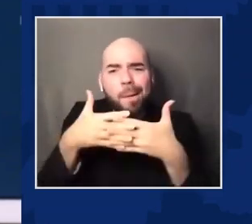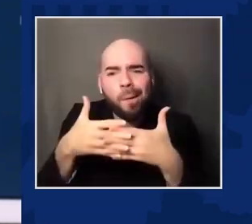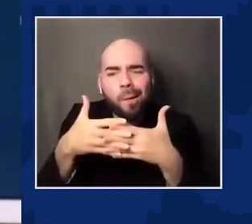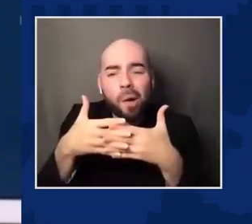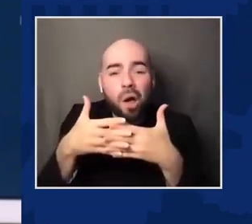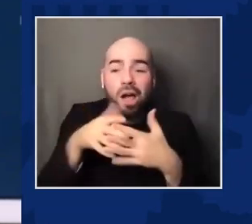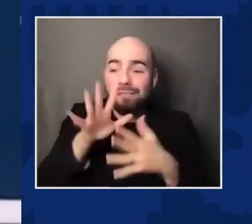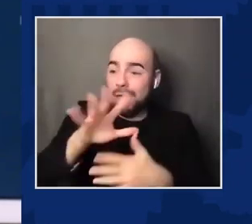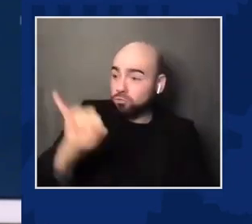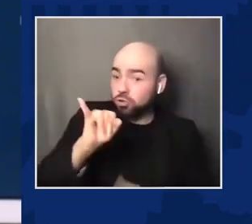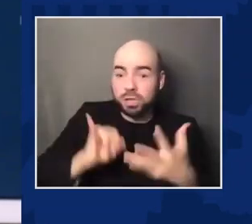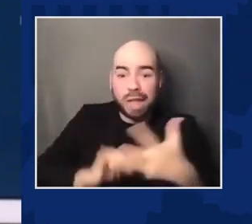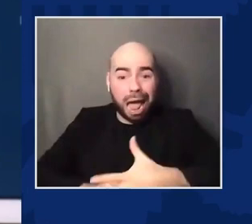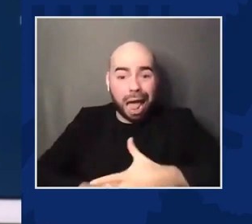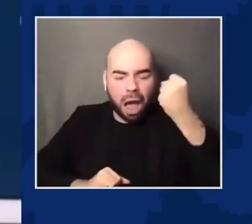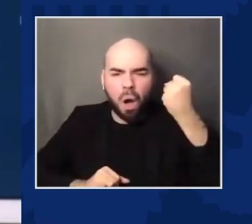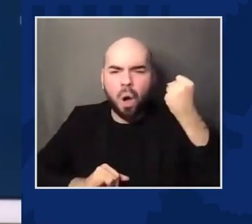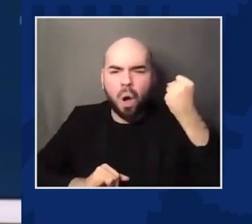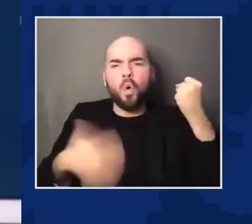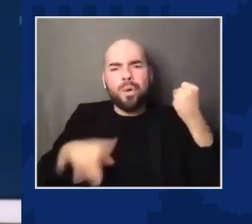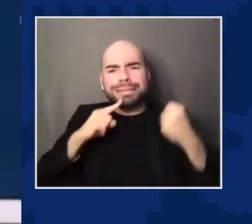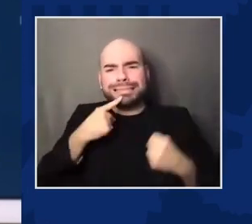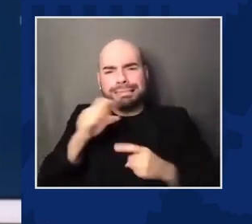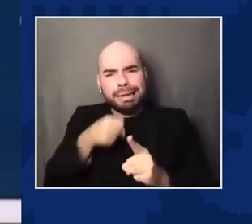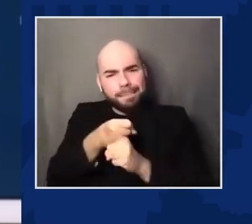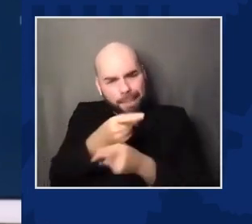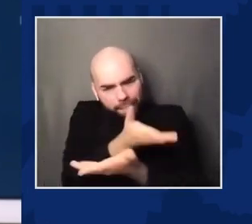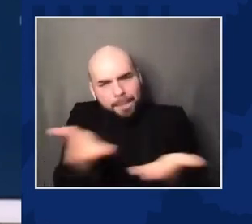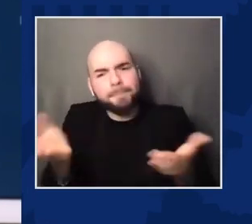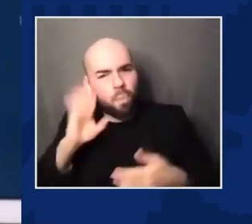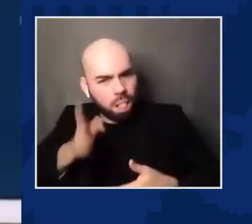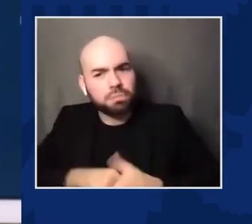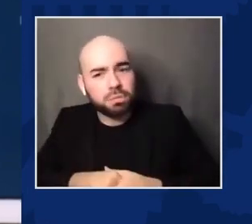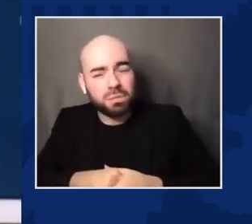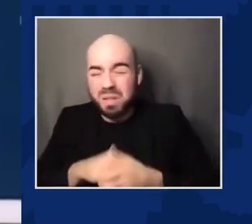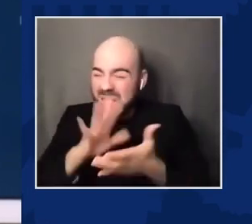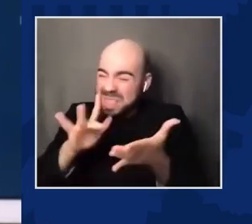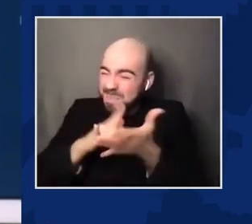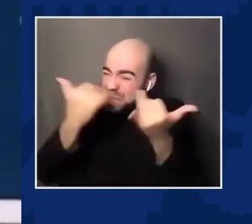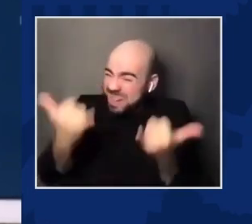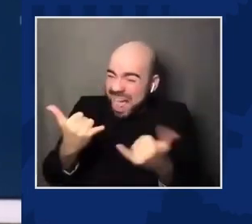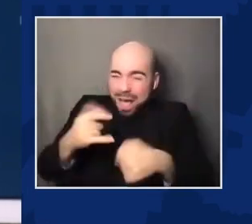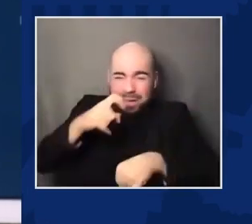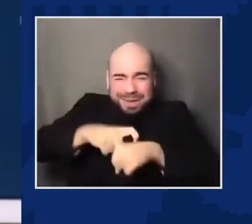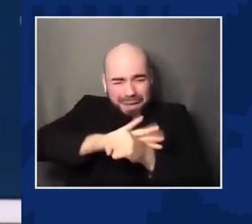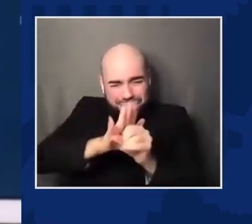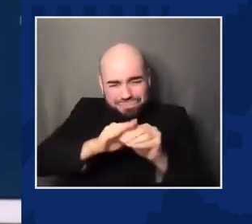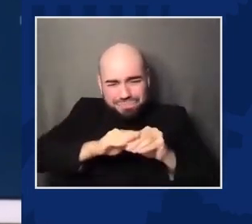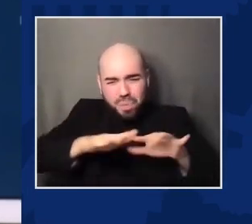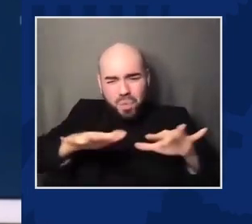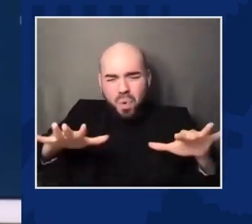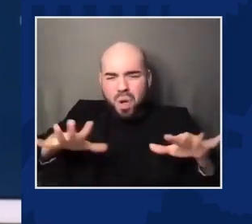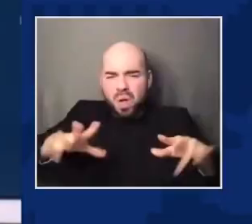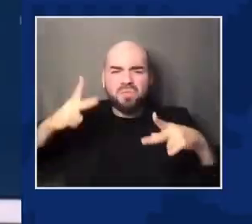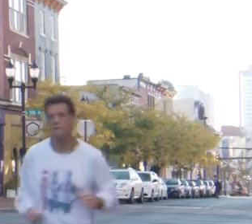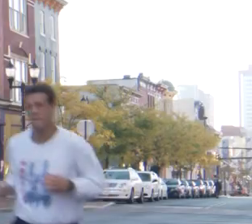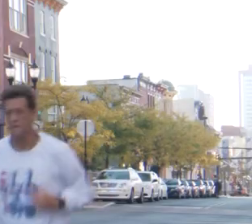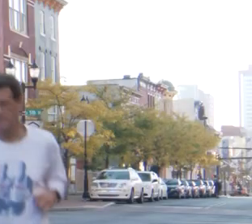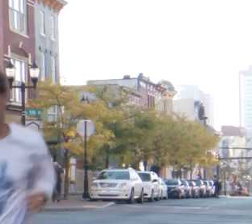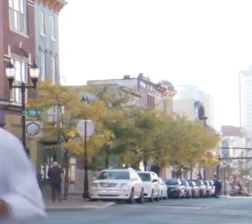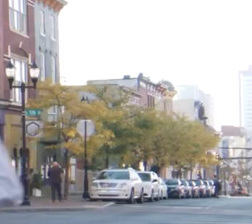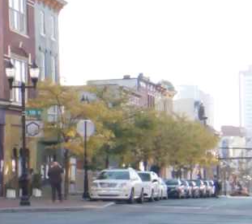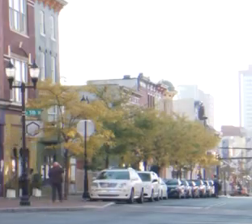estadounidenses adquieren en virtud de la ley de atención asequible se eliminará en medio de la peor pandemia de la nación